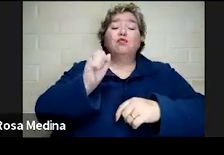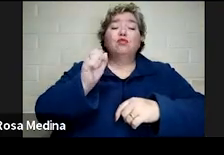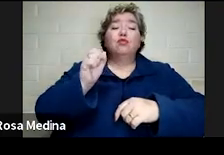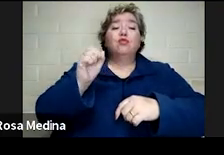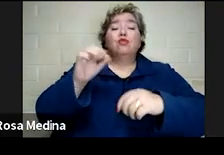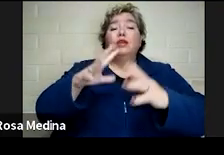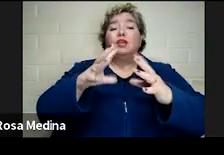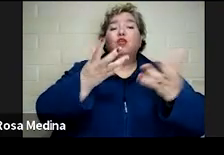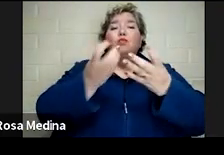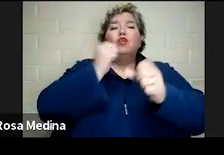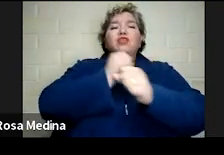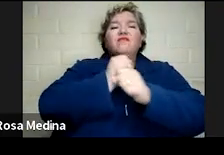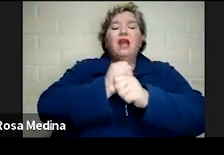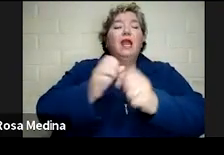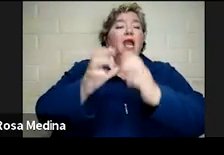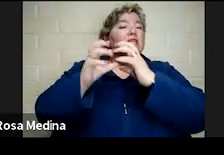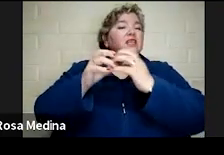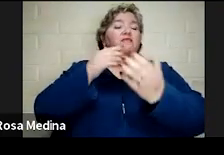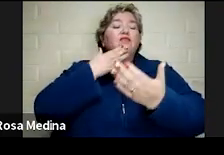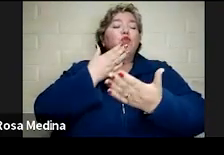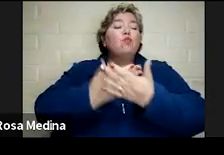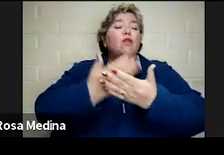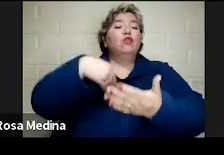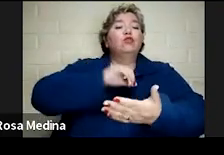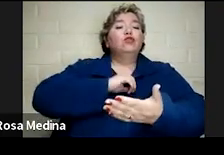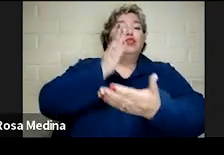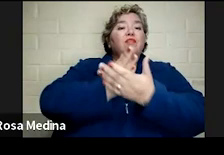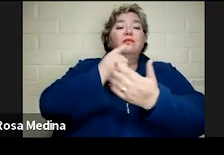cerebro y cuándo consultar o derivar, ¿ya?